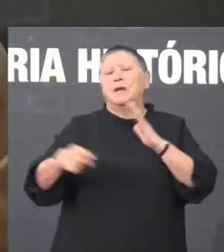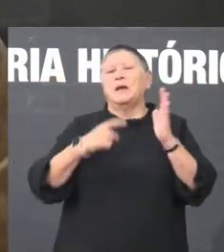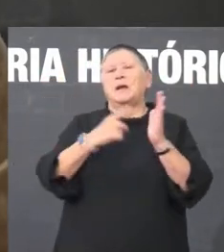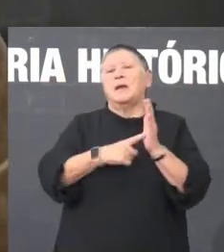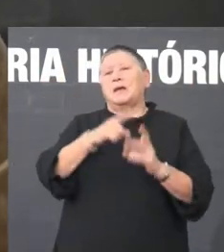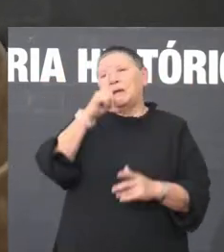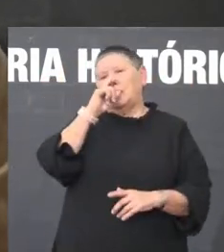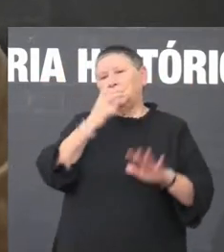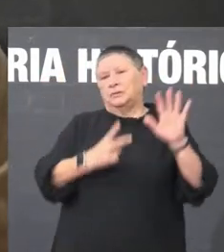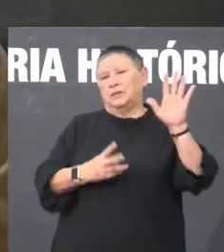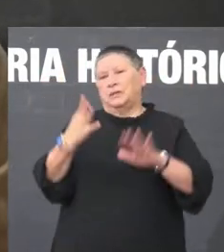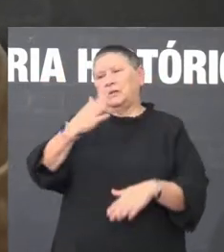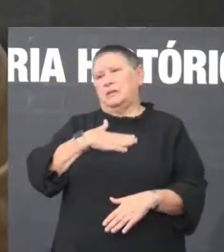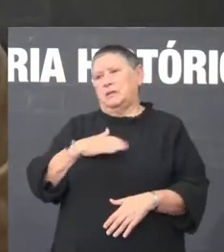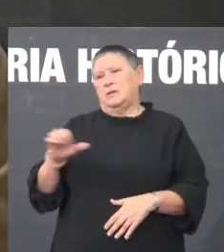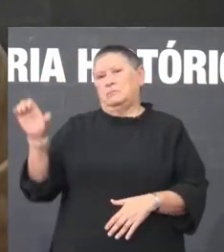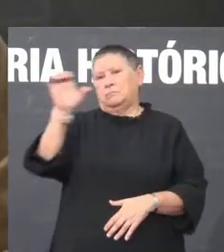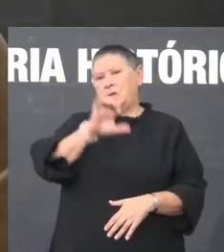no Estado español.